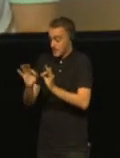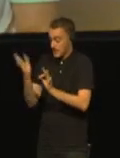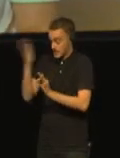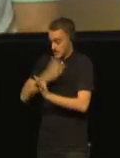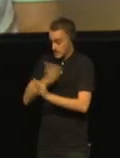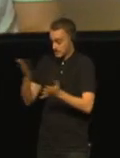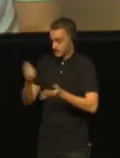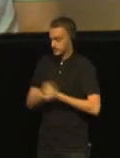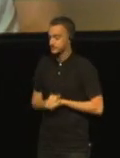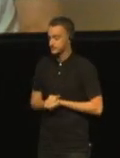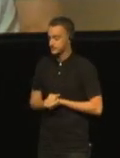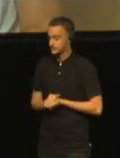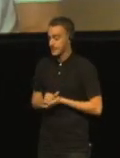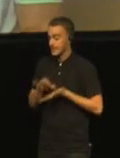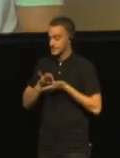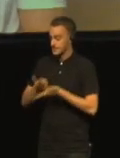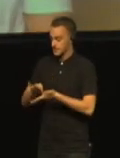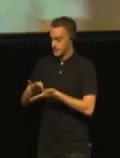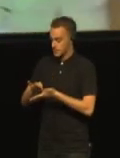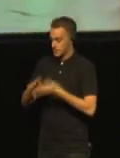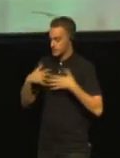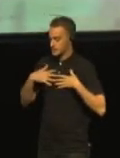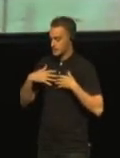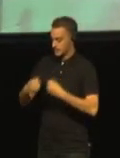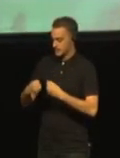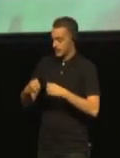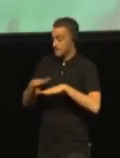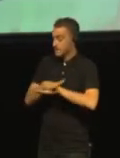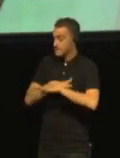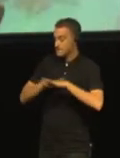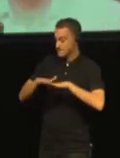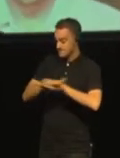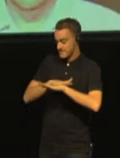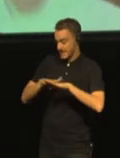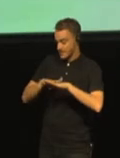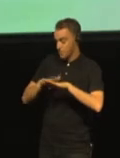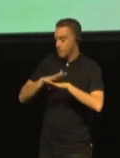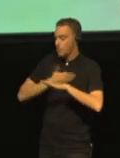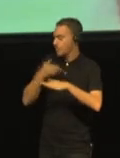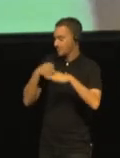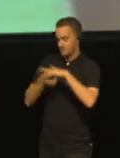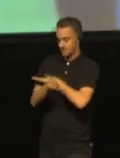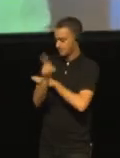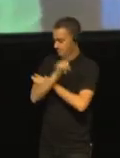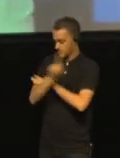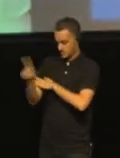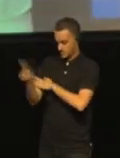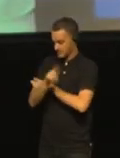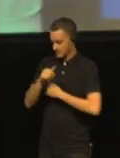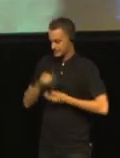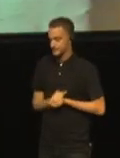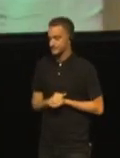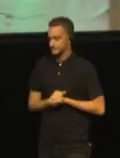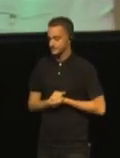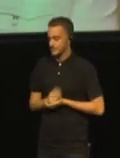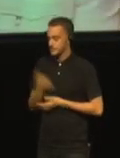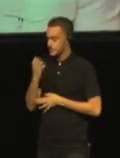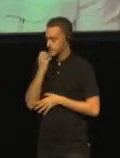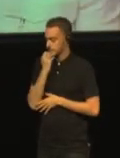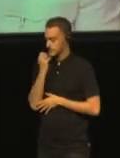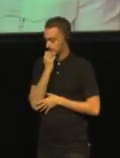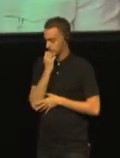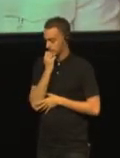Incluso los servicios sanitarios esenciales pueden no estar accesibles. Por ejemplo,